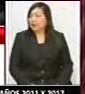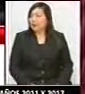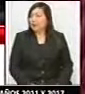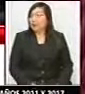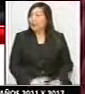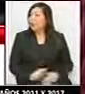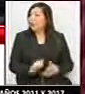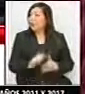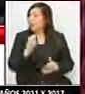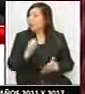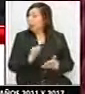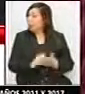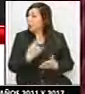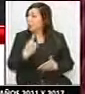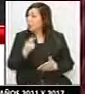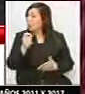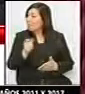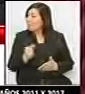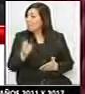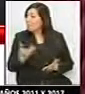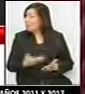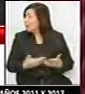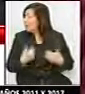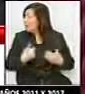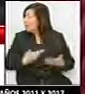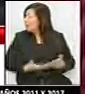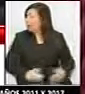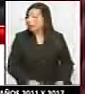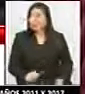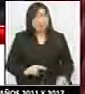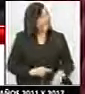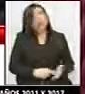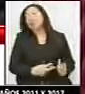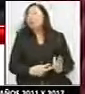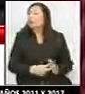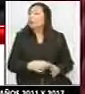Creo yo que una persona que está en un penal no significa que